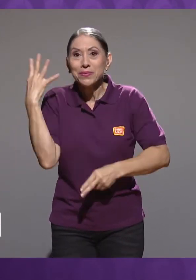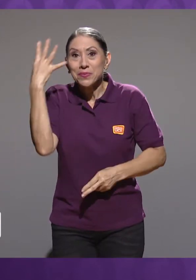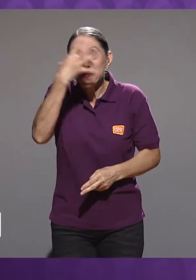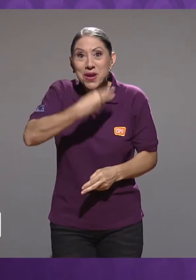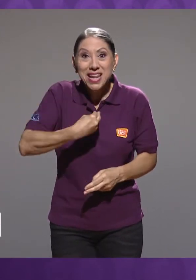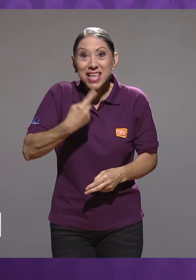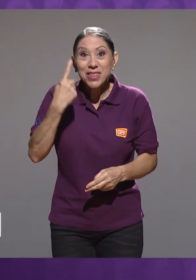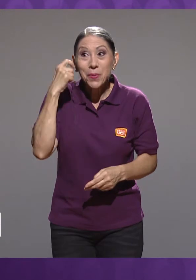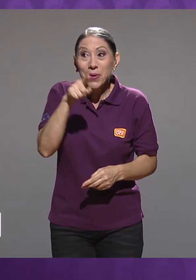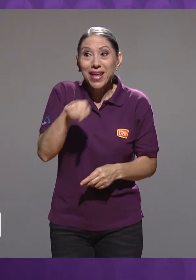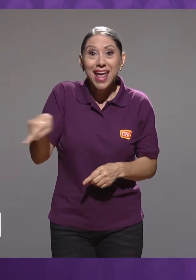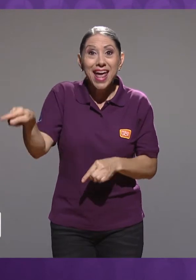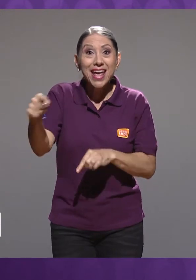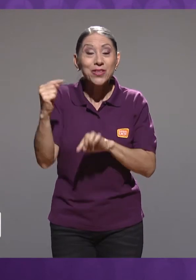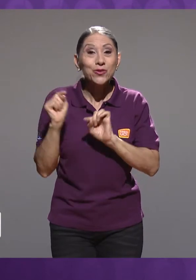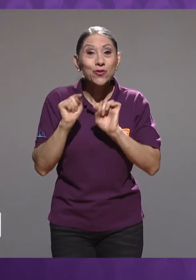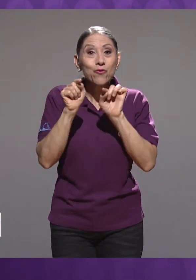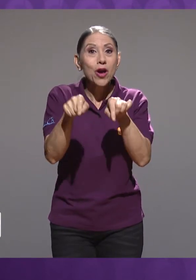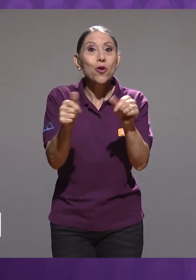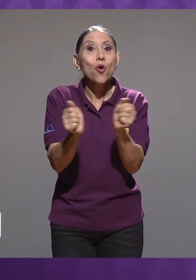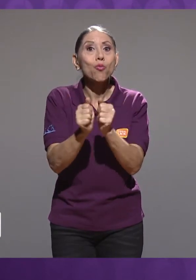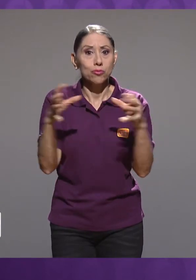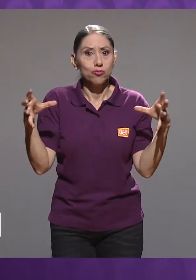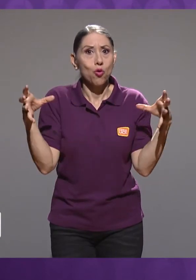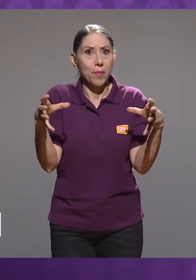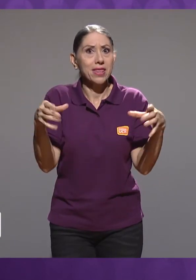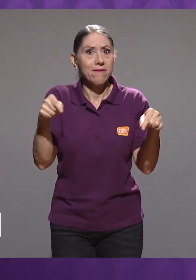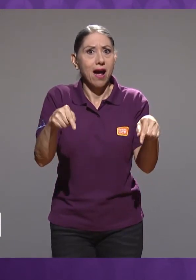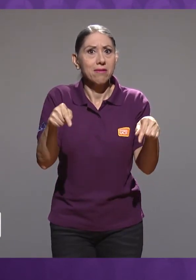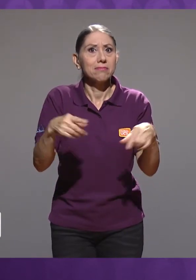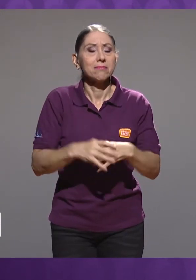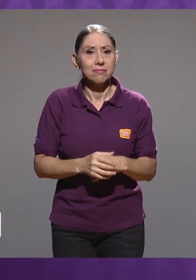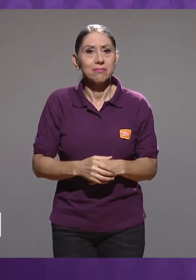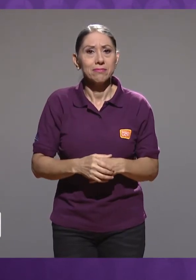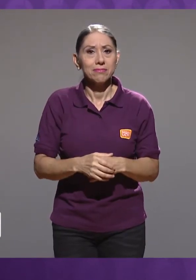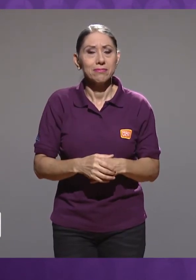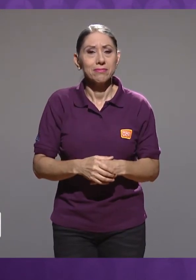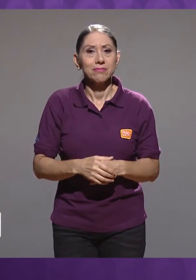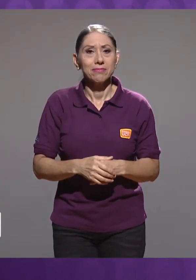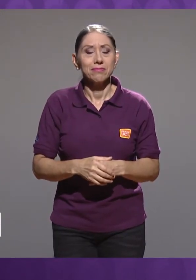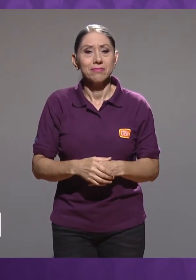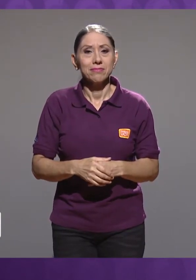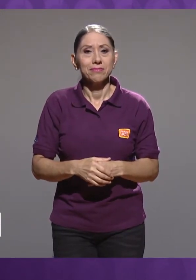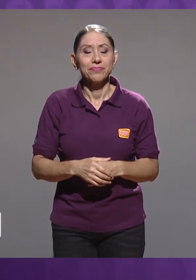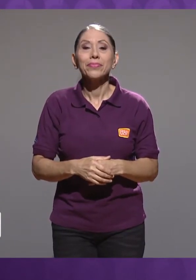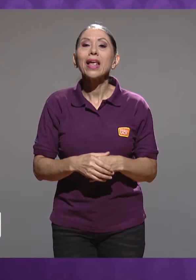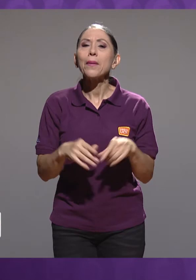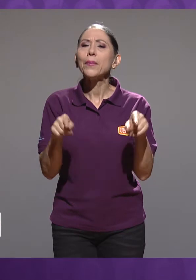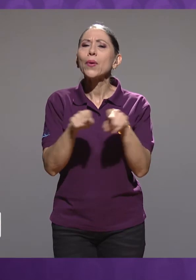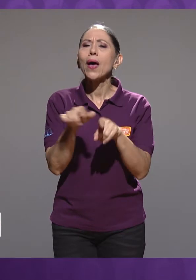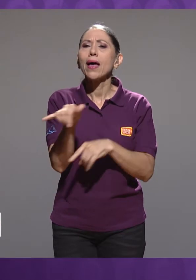porque fueron en, ¿cómo se llaman esto? Una comitiva. Pero además hemos